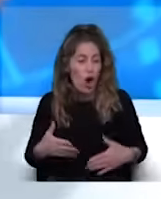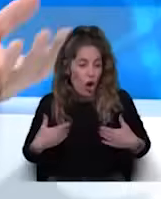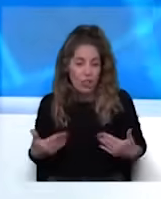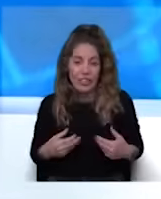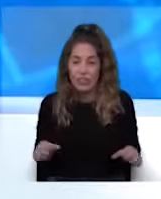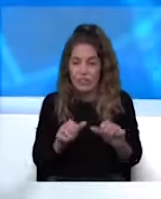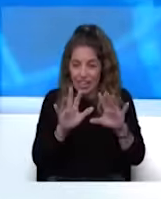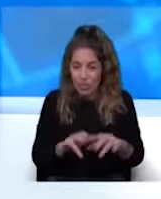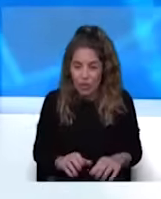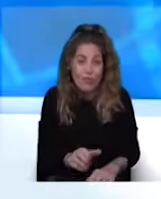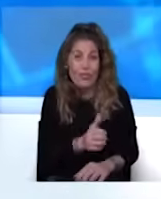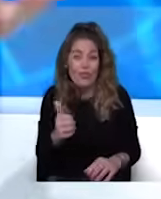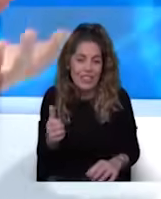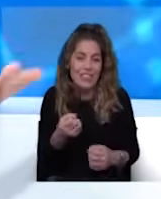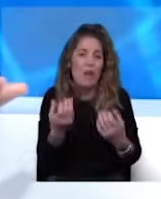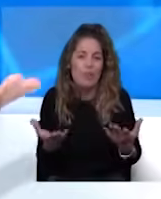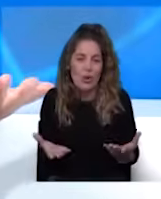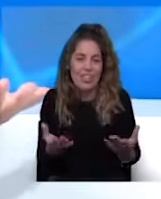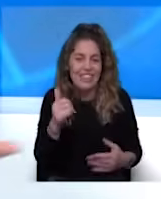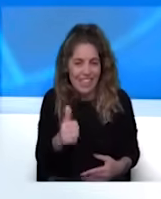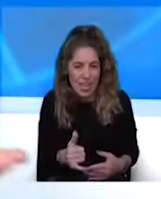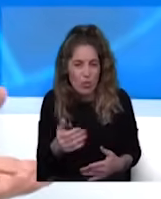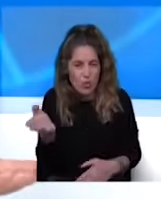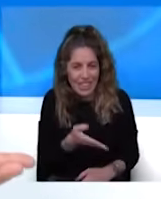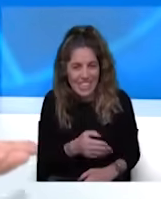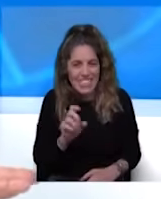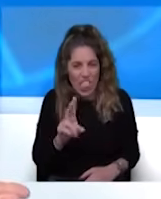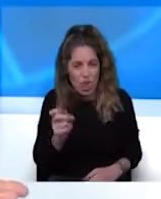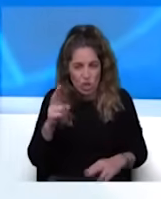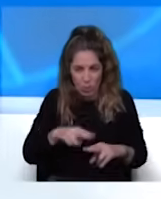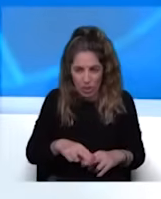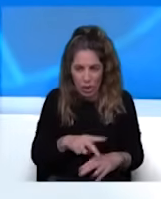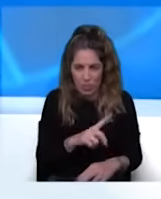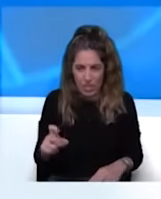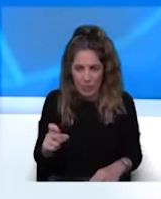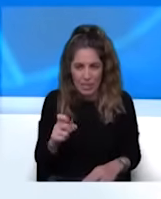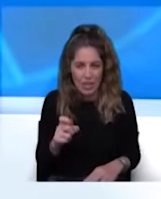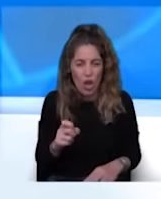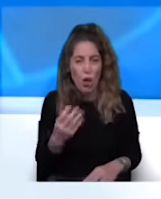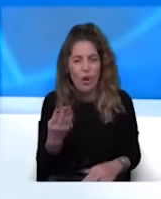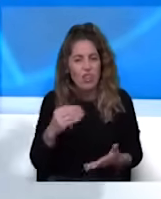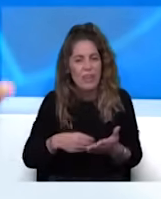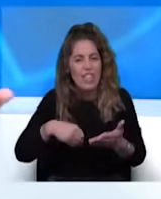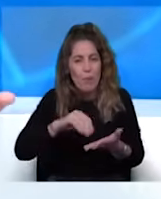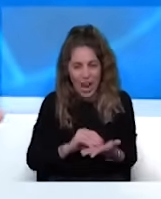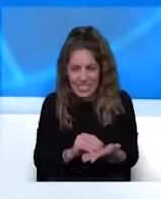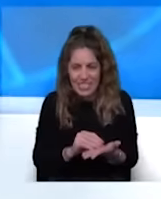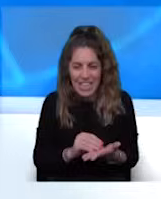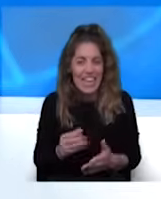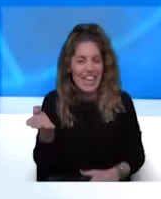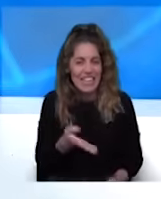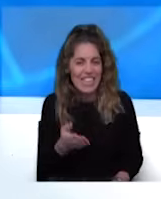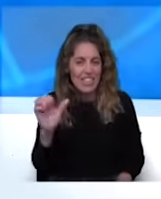y se hacen informes triunfalistas porque tenemos una tasa de 12 fallecidos con 100,000 cuatro veces más que las tasas europeas